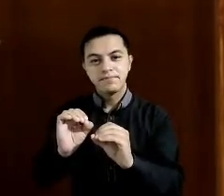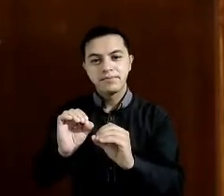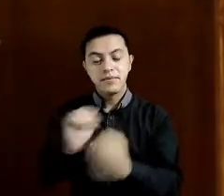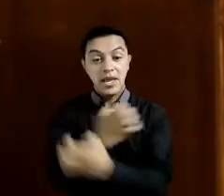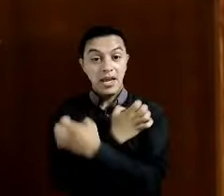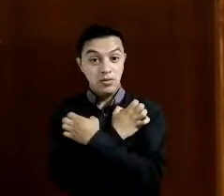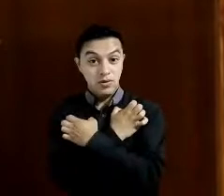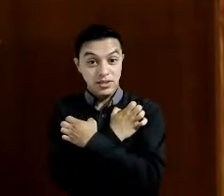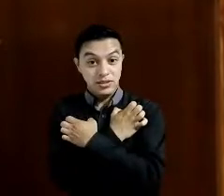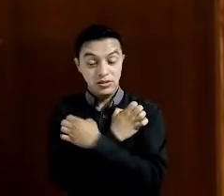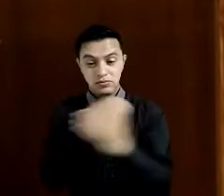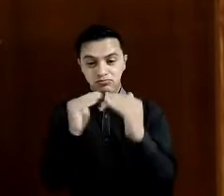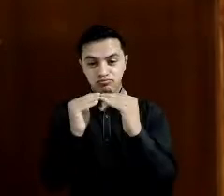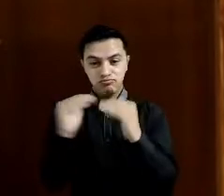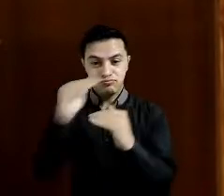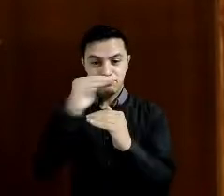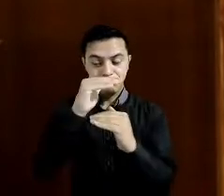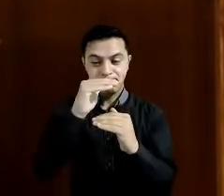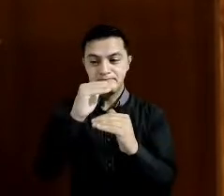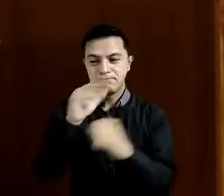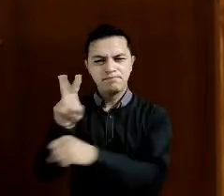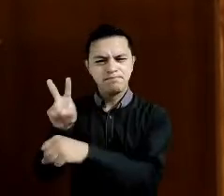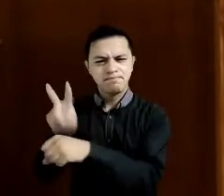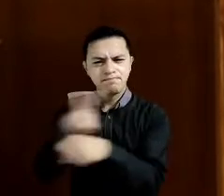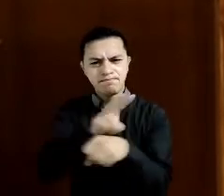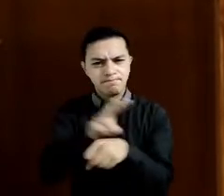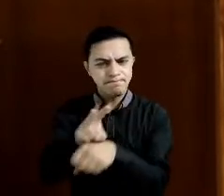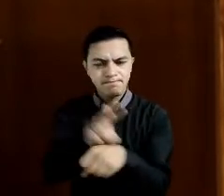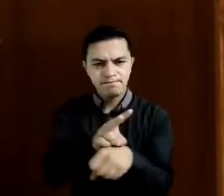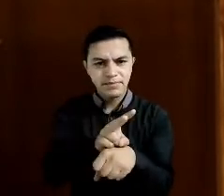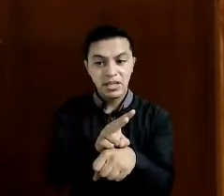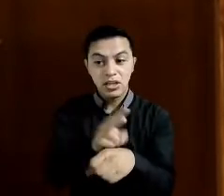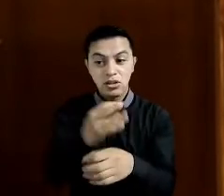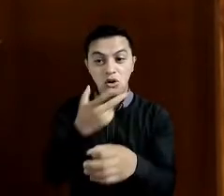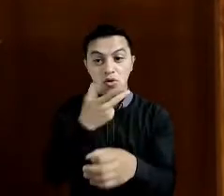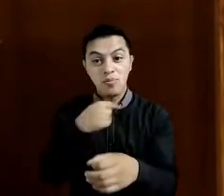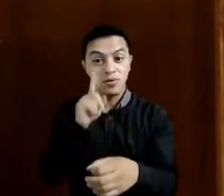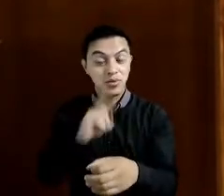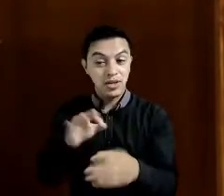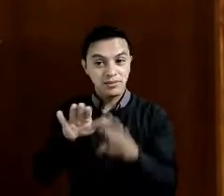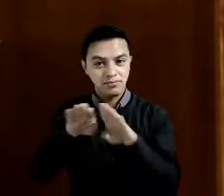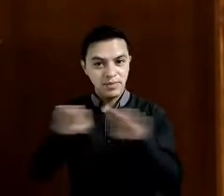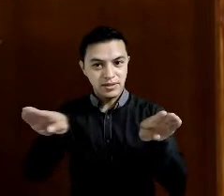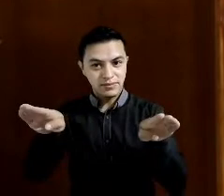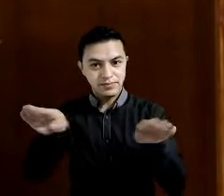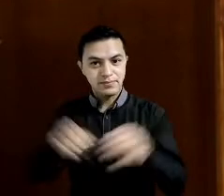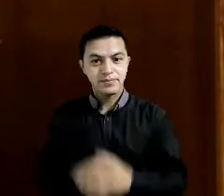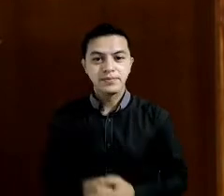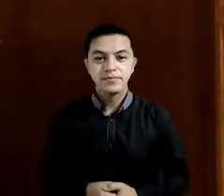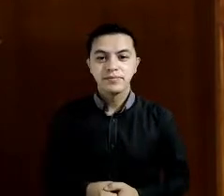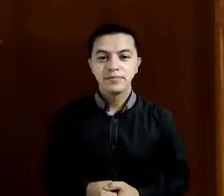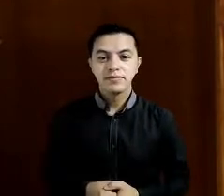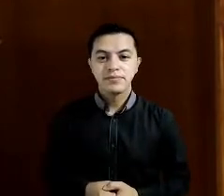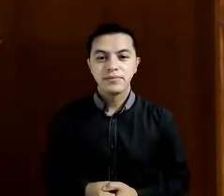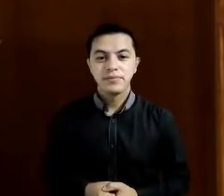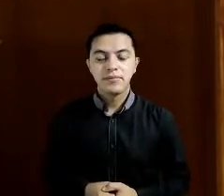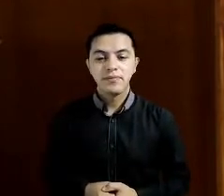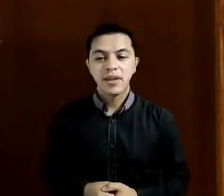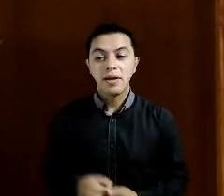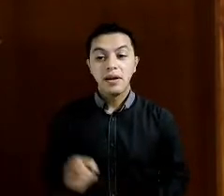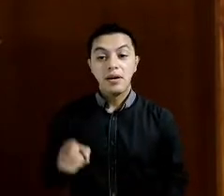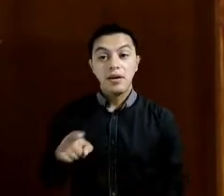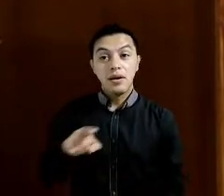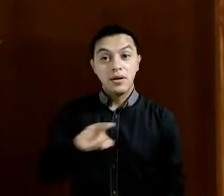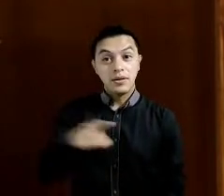educación media superior, en situación de igualdad, como aquellos docentes pertenecientes a la educación